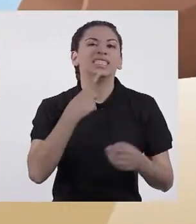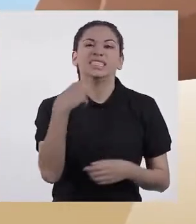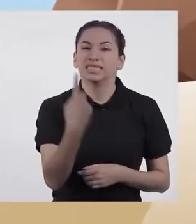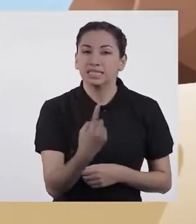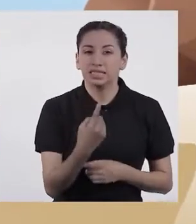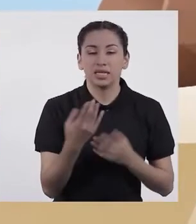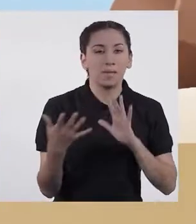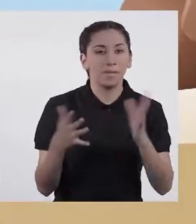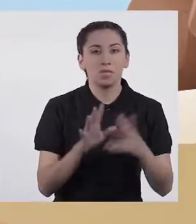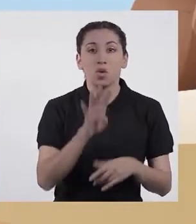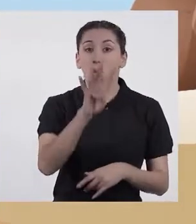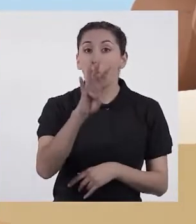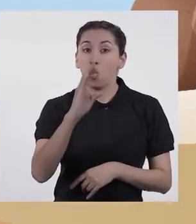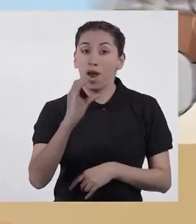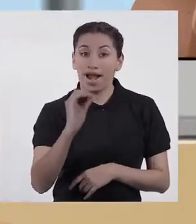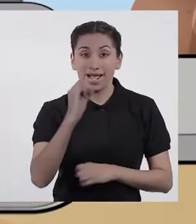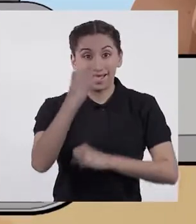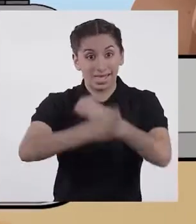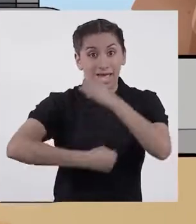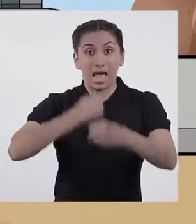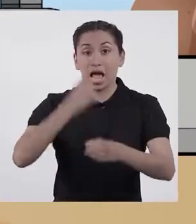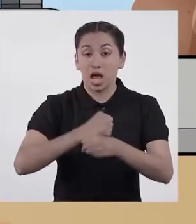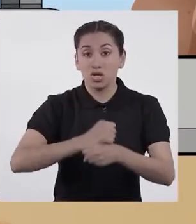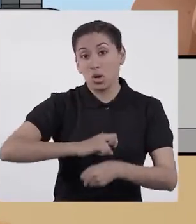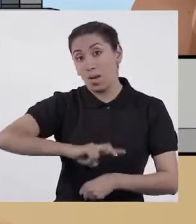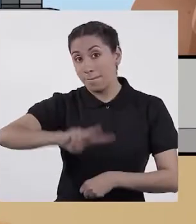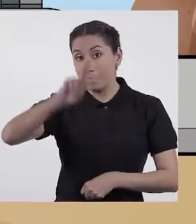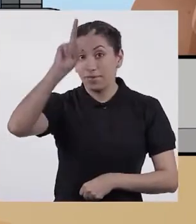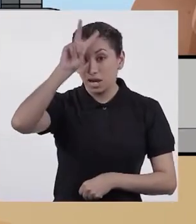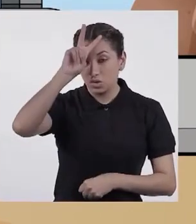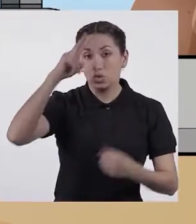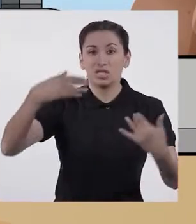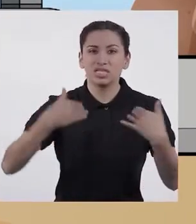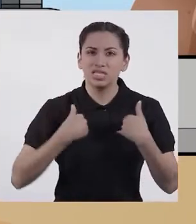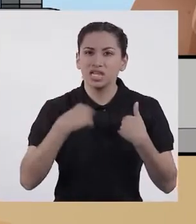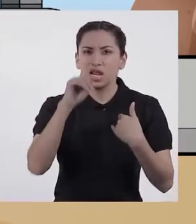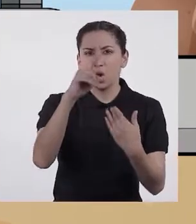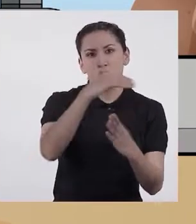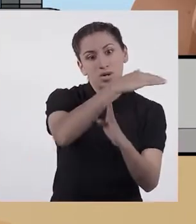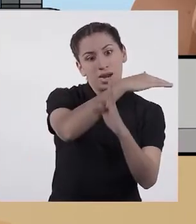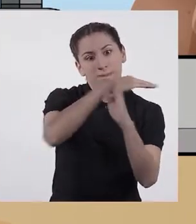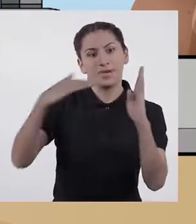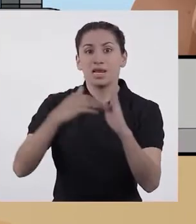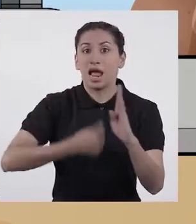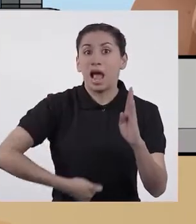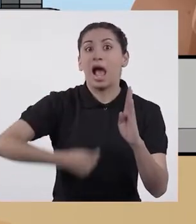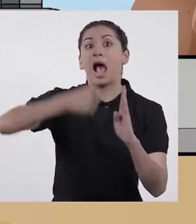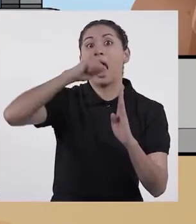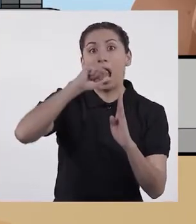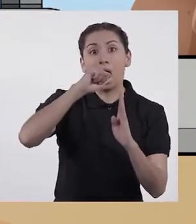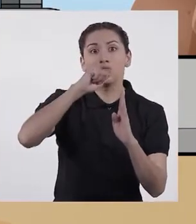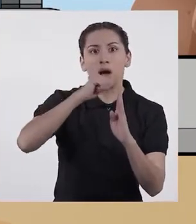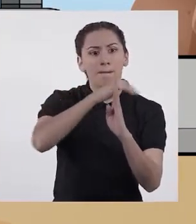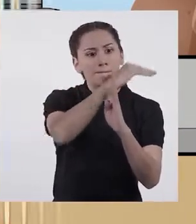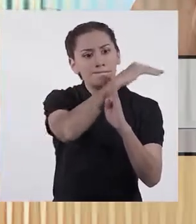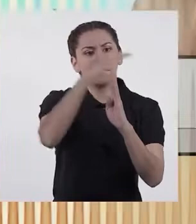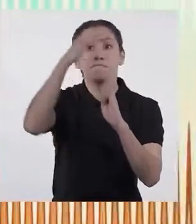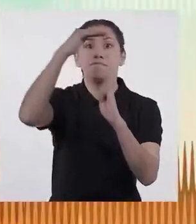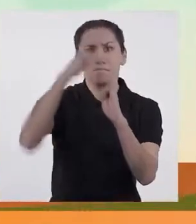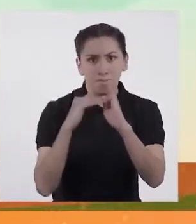que en 40 años el Perú tendría casi la mitad del agua disponible que tiene